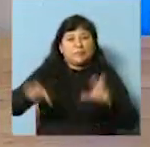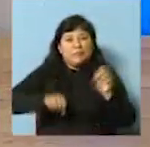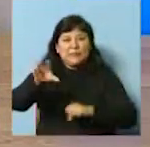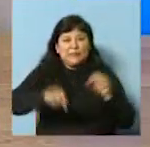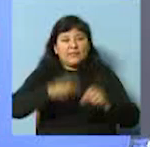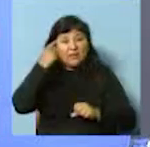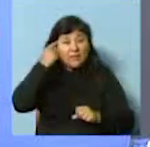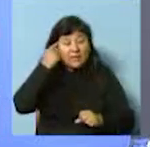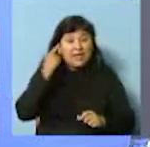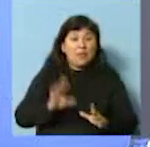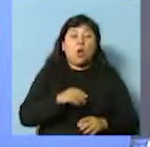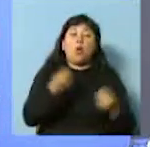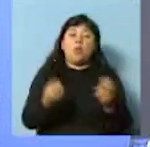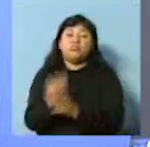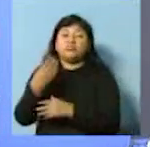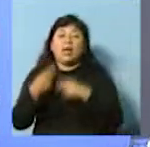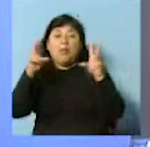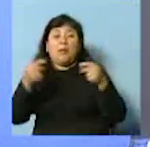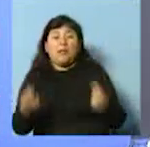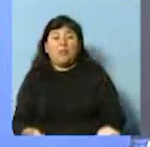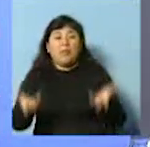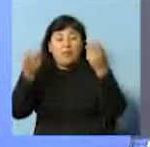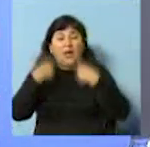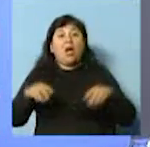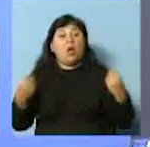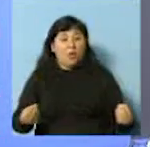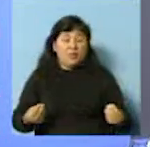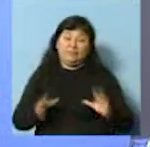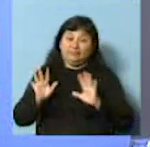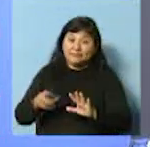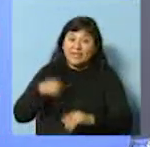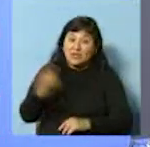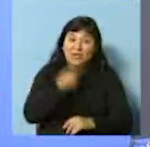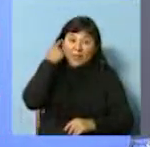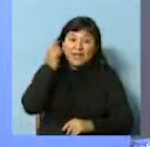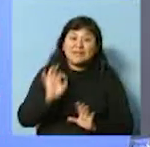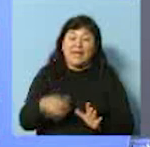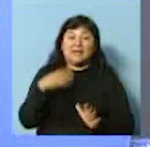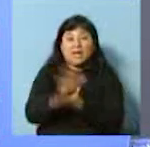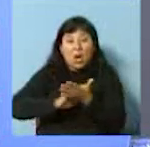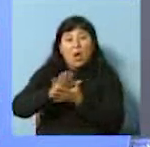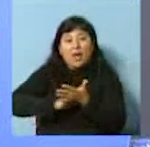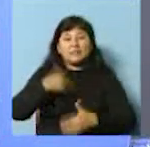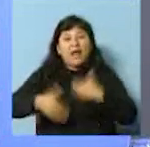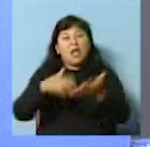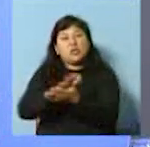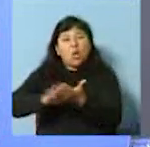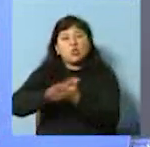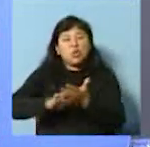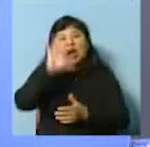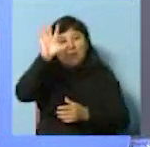planificar la economía de la provincia en un sentido social digo esto porque muchas veces toda la salida que nos plantea a gerardo morales